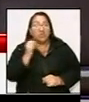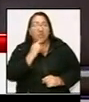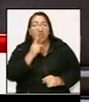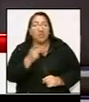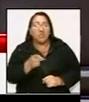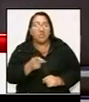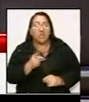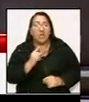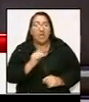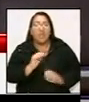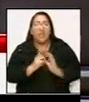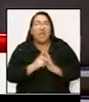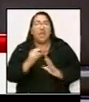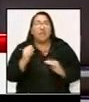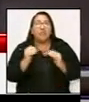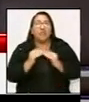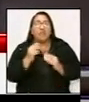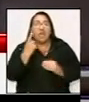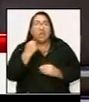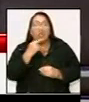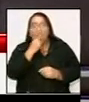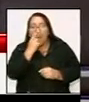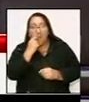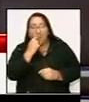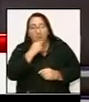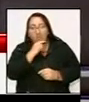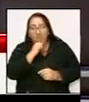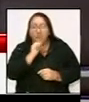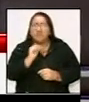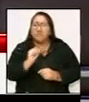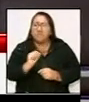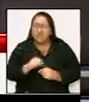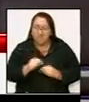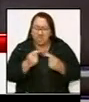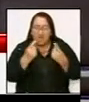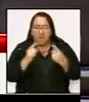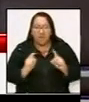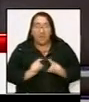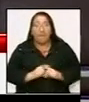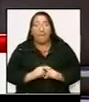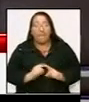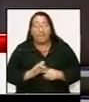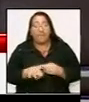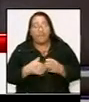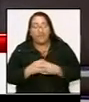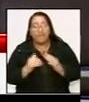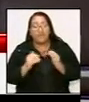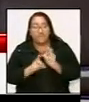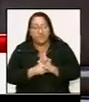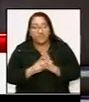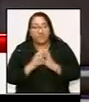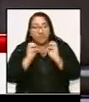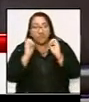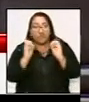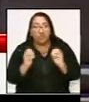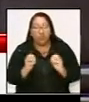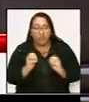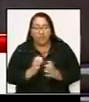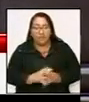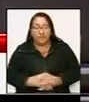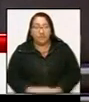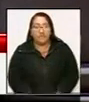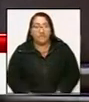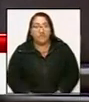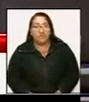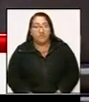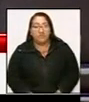menciona derechos de igualdad entre hombre y mujer, por supuesto que estamos de acuerdo en la ley de igualdad de oportunidades y los